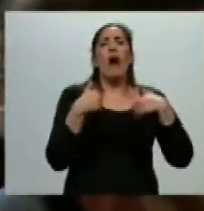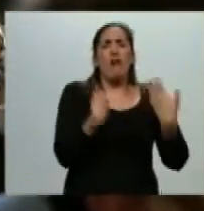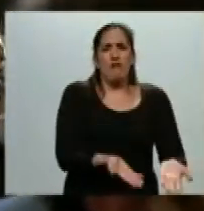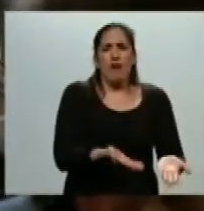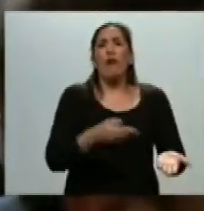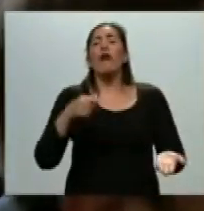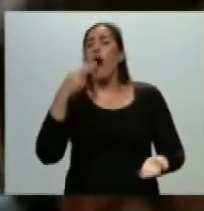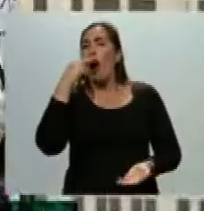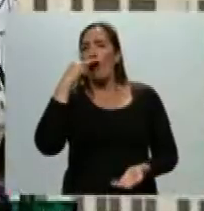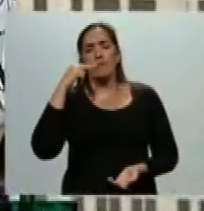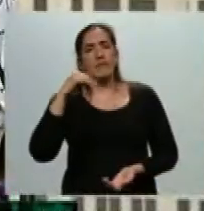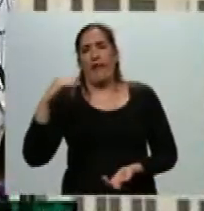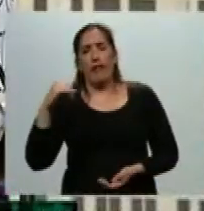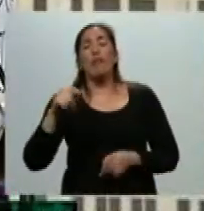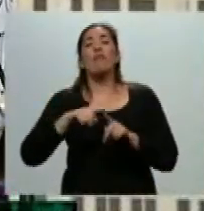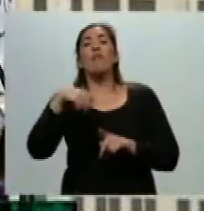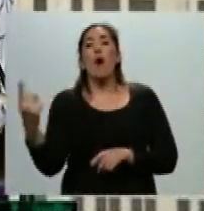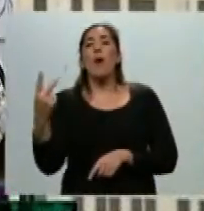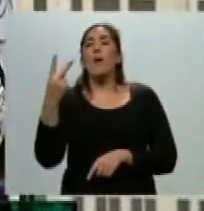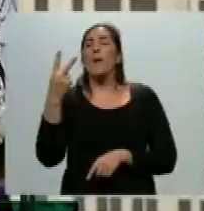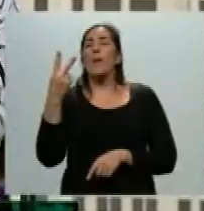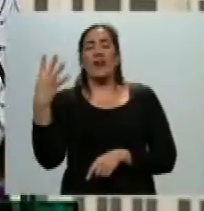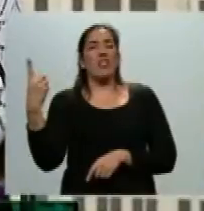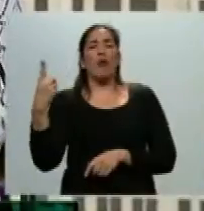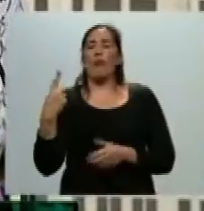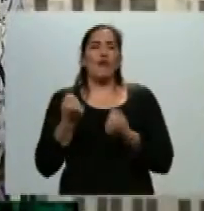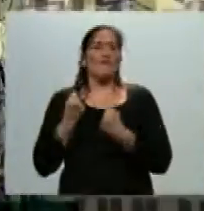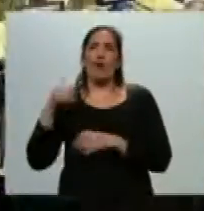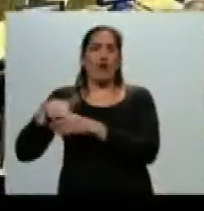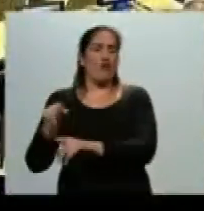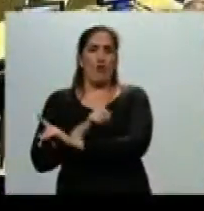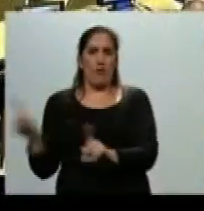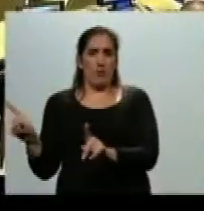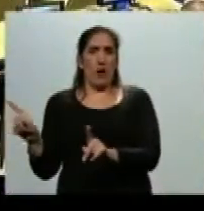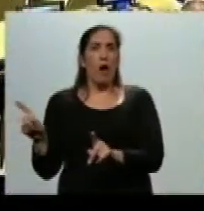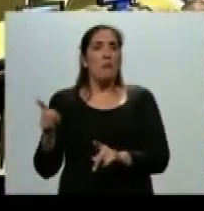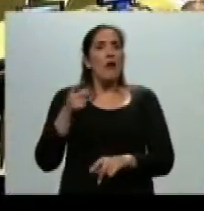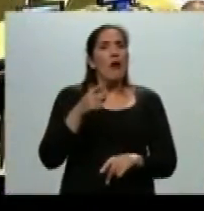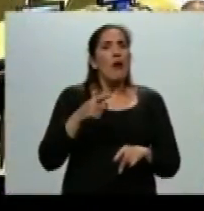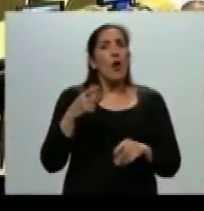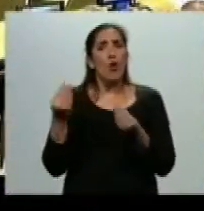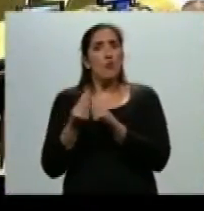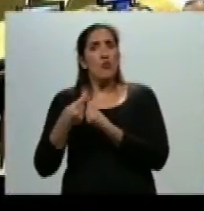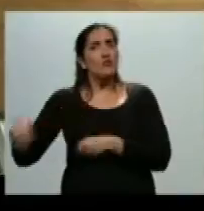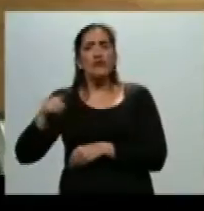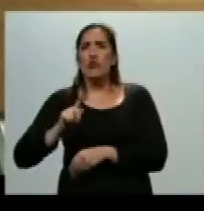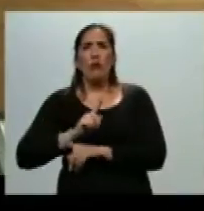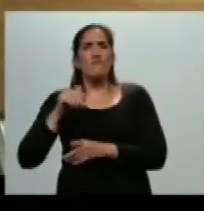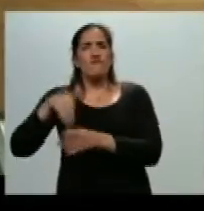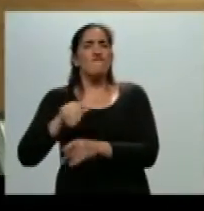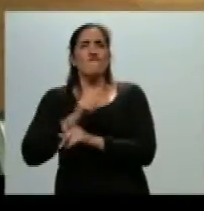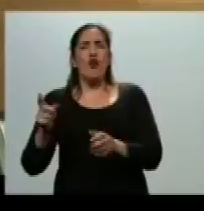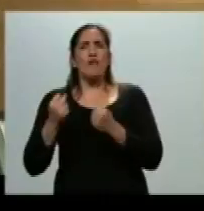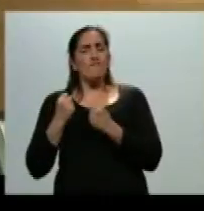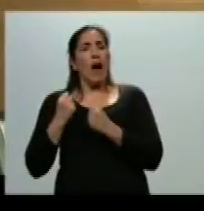11 negativos y 41 abstenciones, que la verdad que haber logrado que muchos se abstuvieran ha sido un verdadero triunfo.